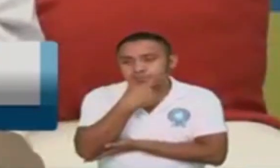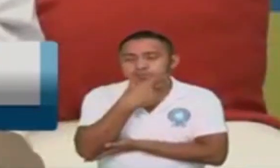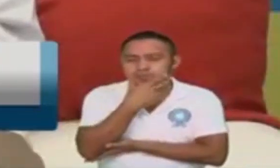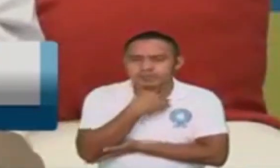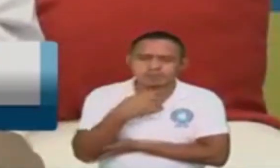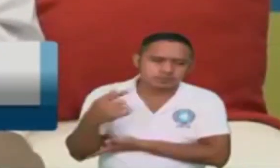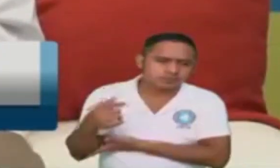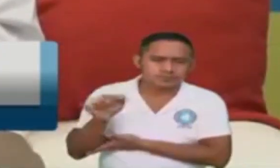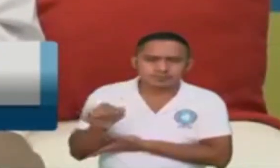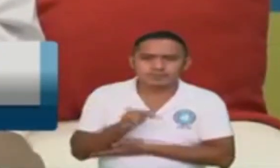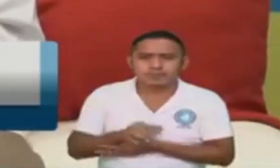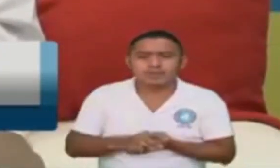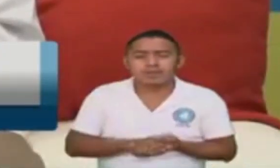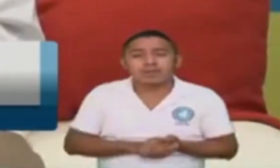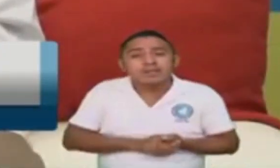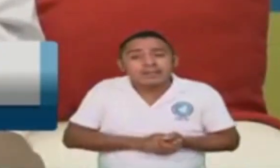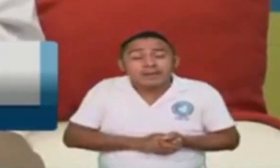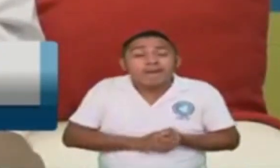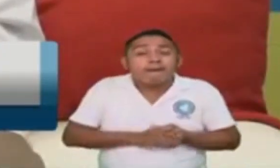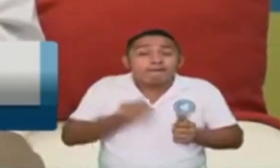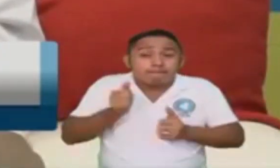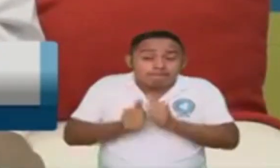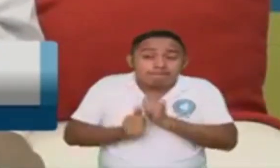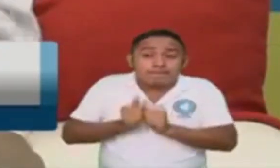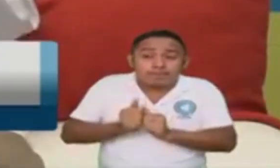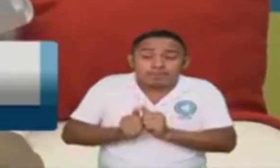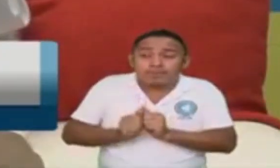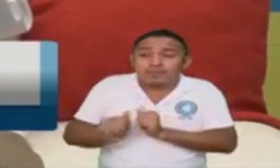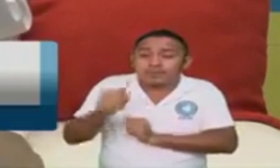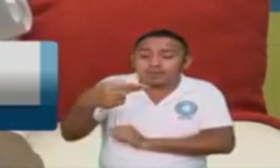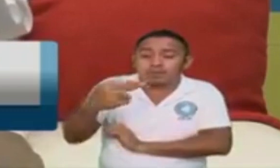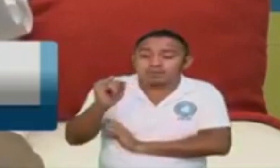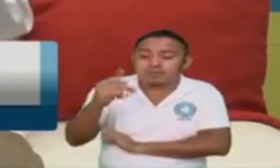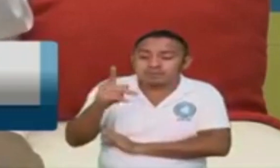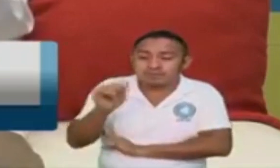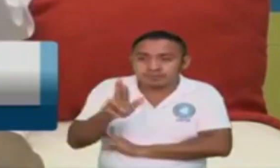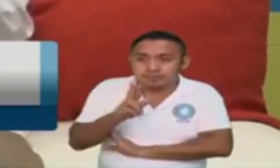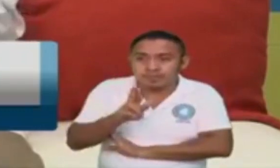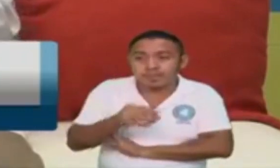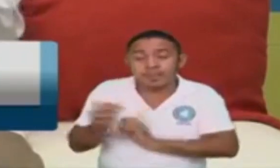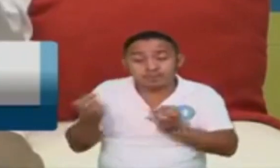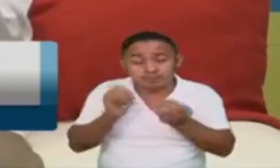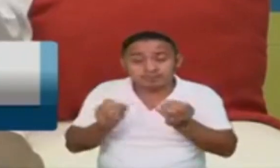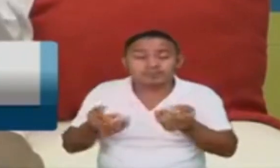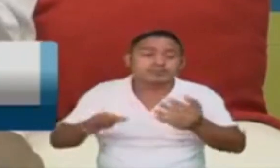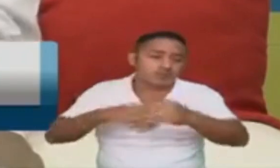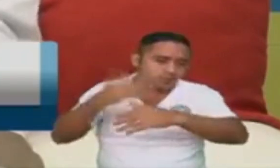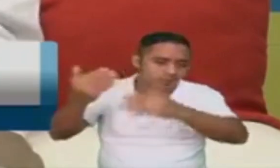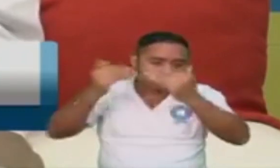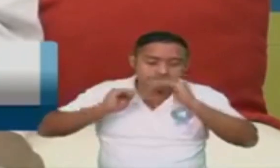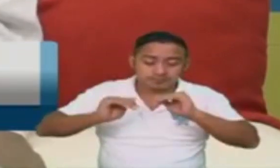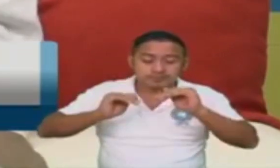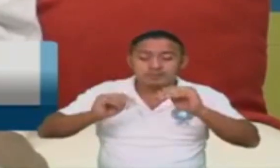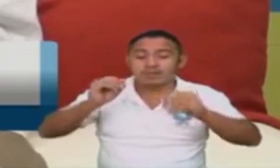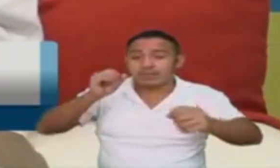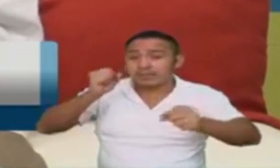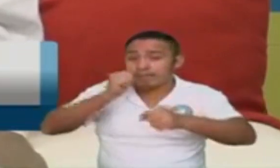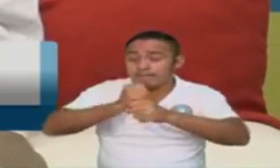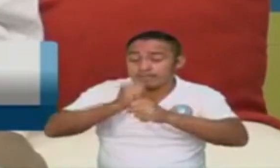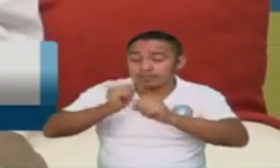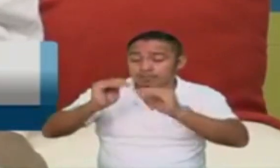a sospechar que se trate de una hiperfunción de la glándula. O lo contrario, pues cuando la glándula trabaja